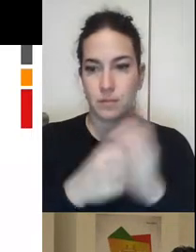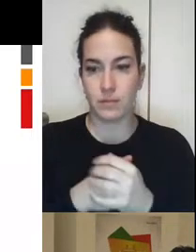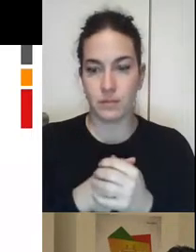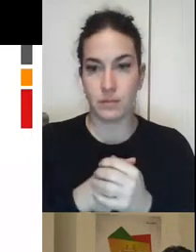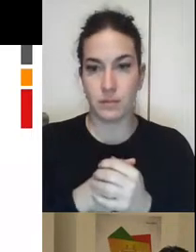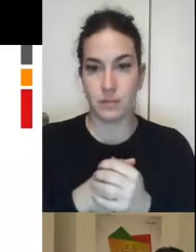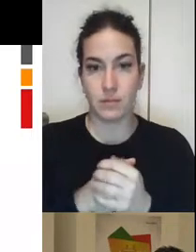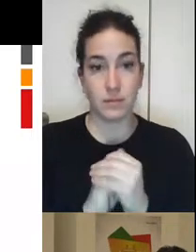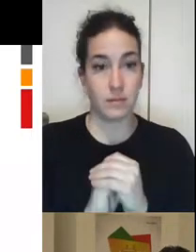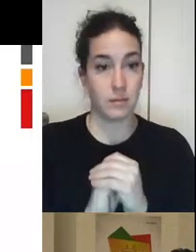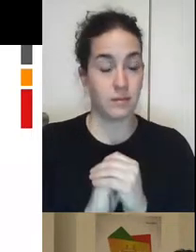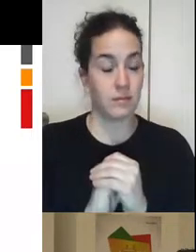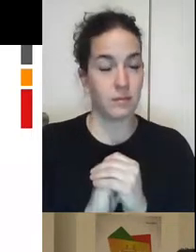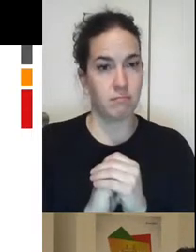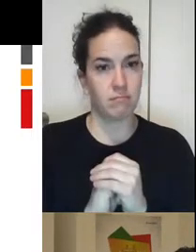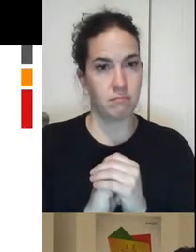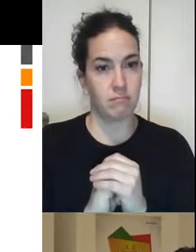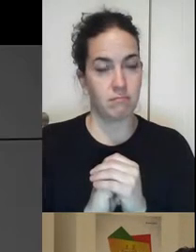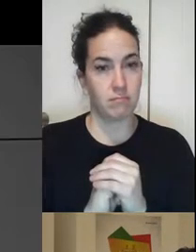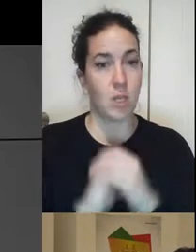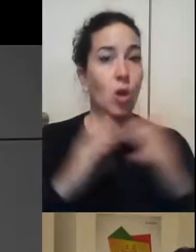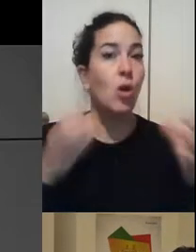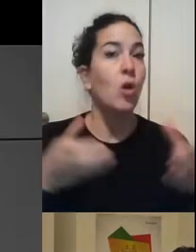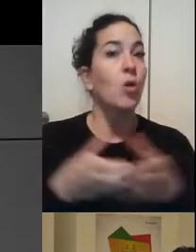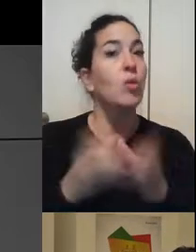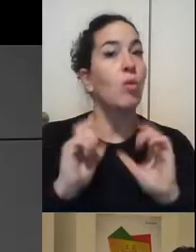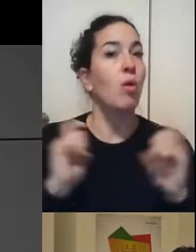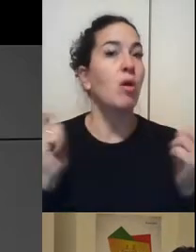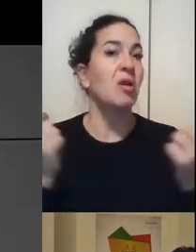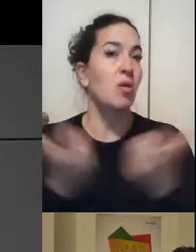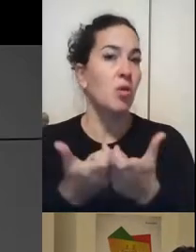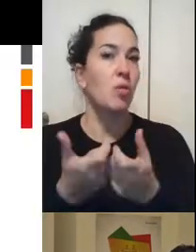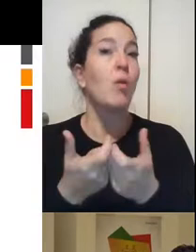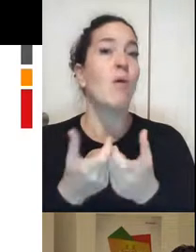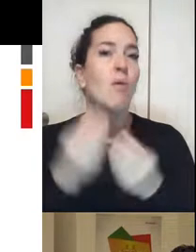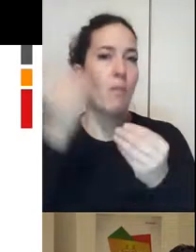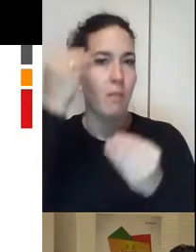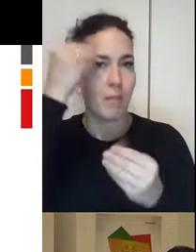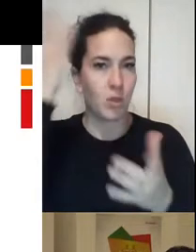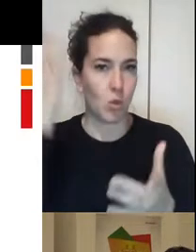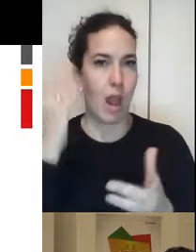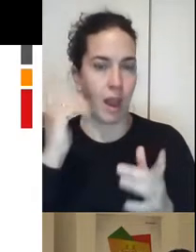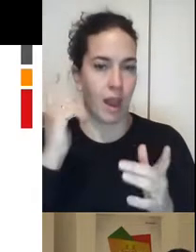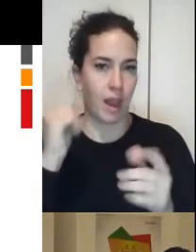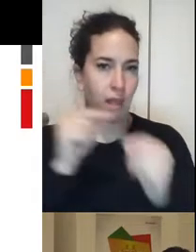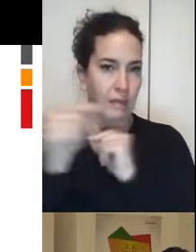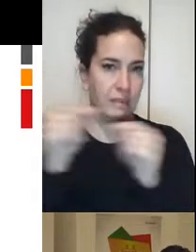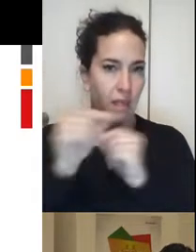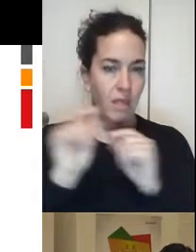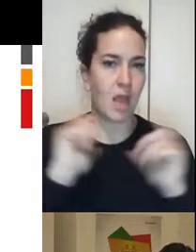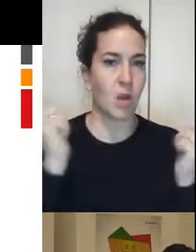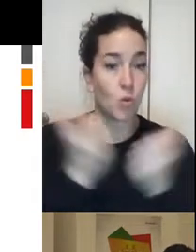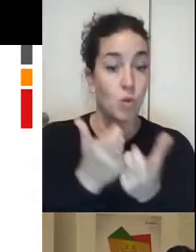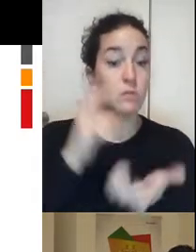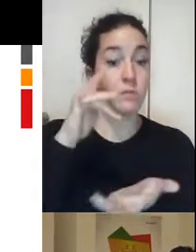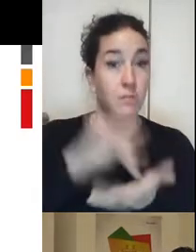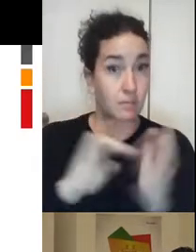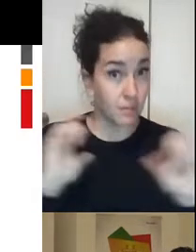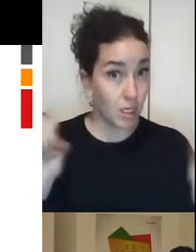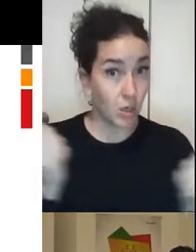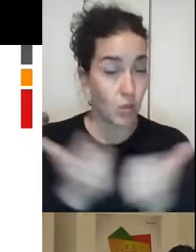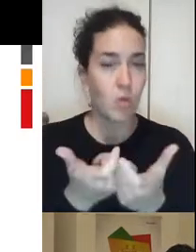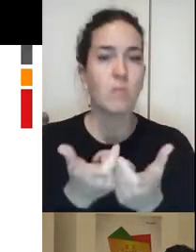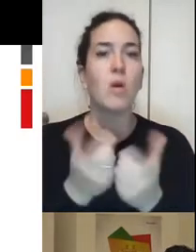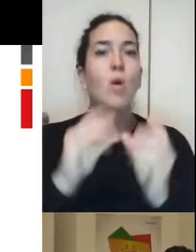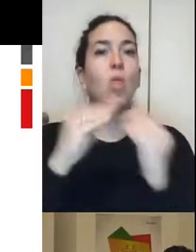el grupo, digamos que se reúne de forma virtual y en cada sesión se presenta un